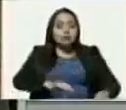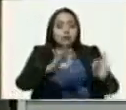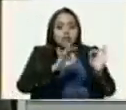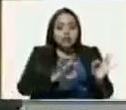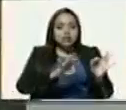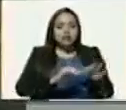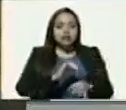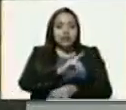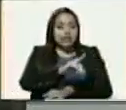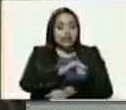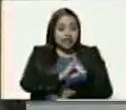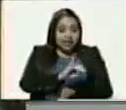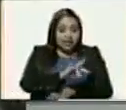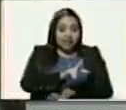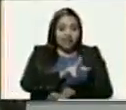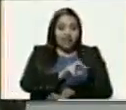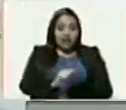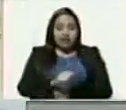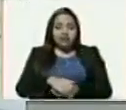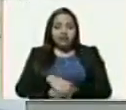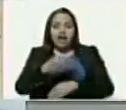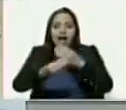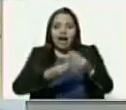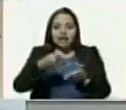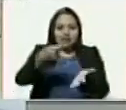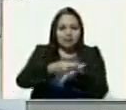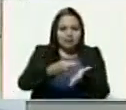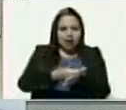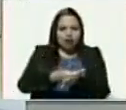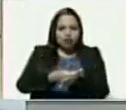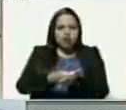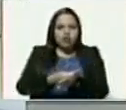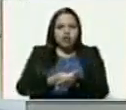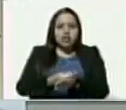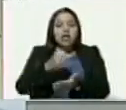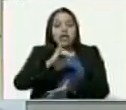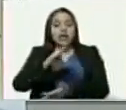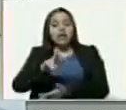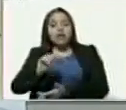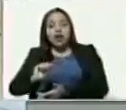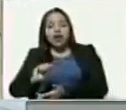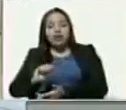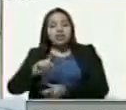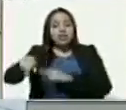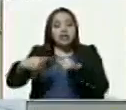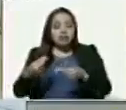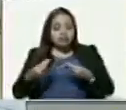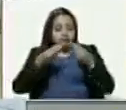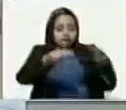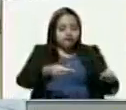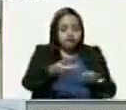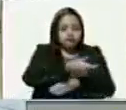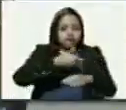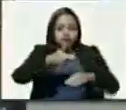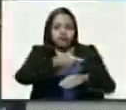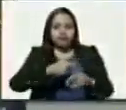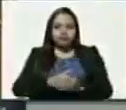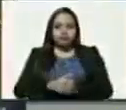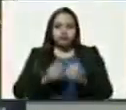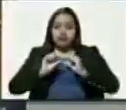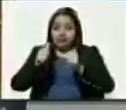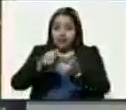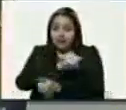pasan a cobrar el impuesto para luego enterárselo al Estado. Antes de entrar en vigencia esta